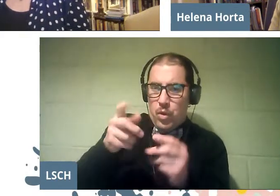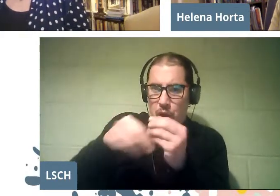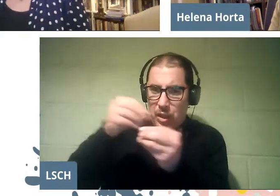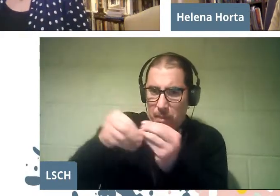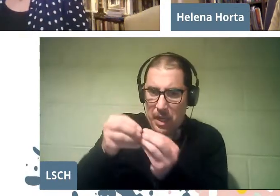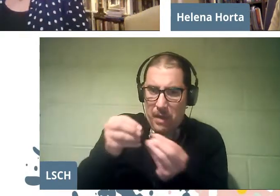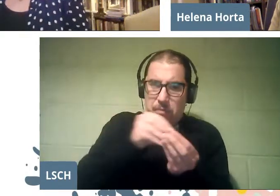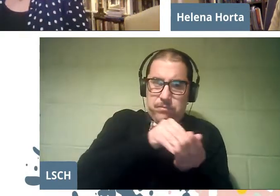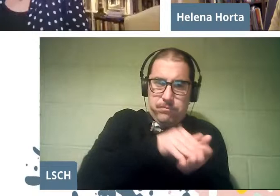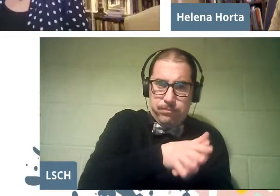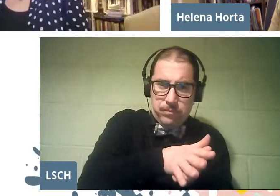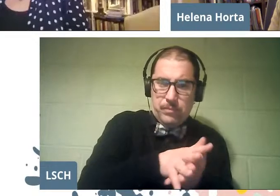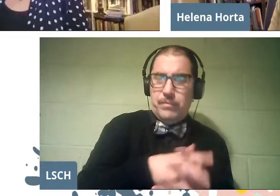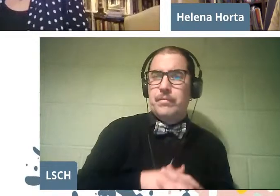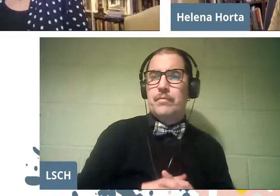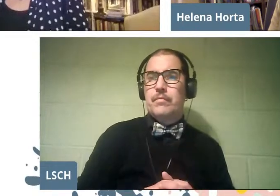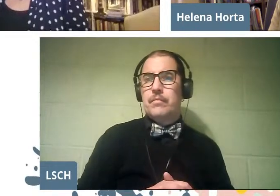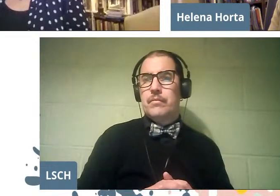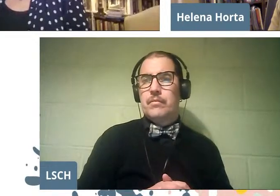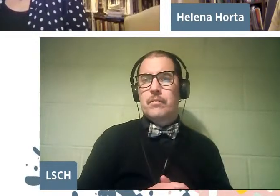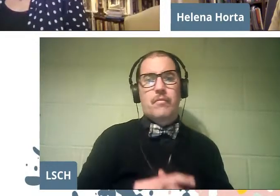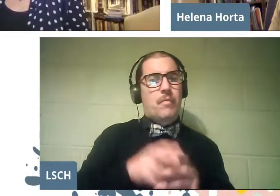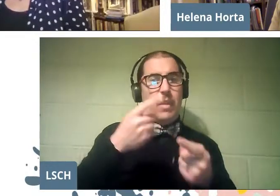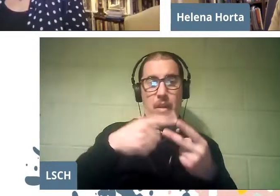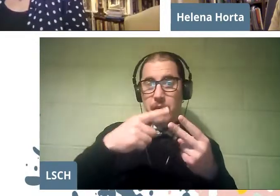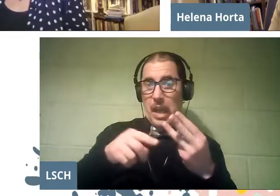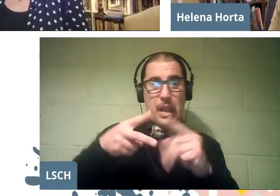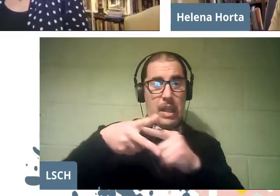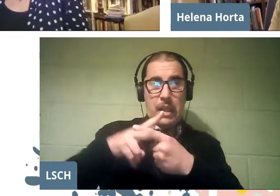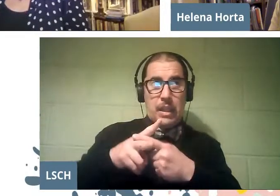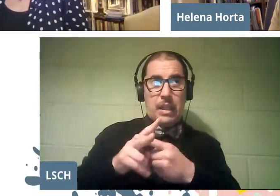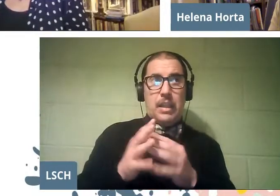Así que son técnicas